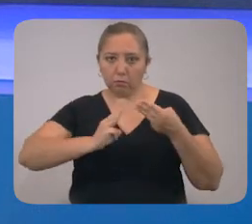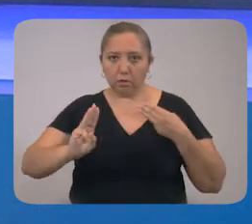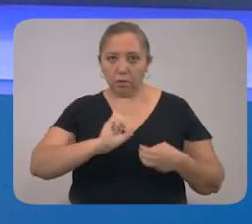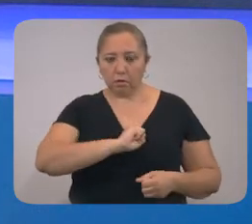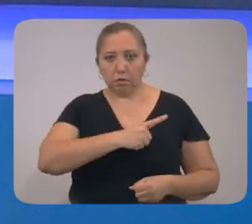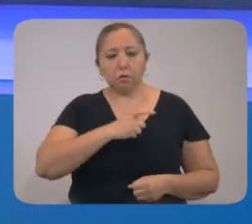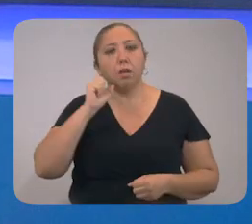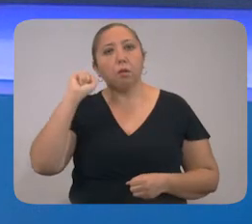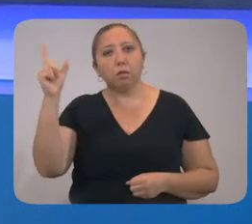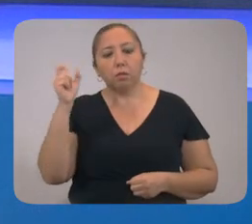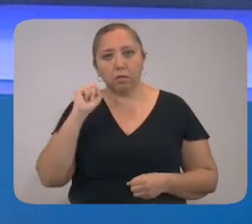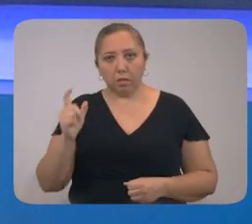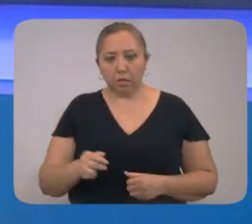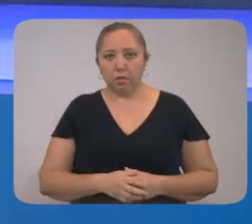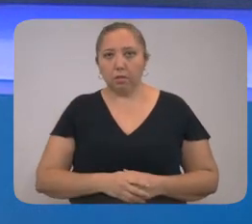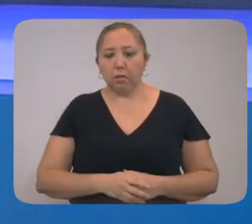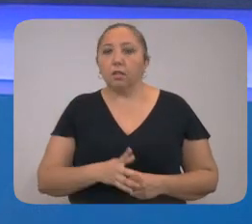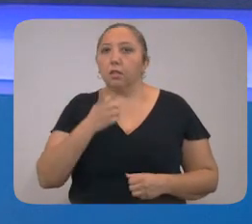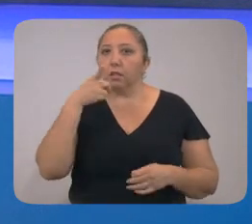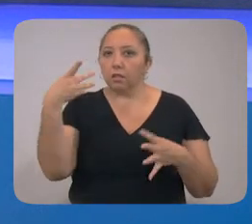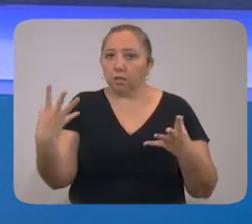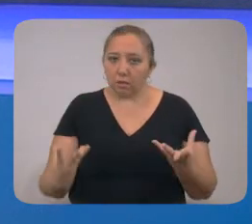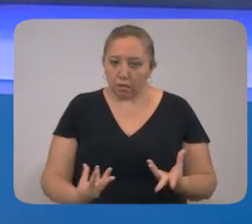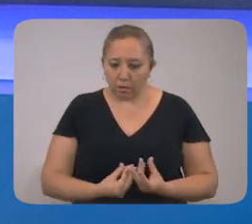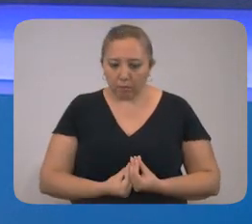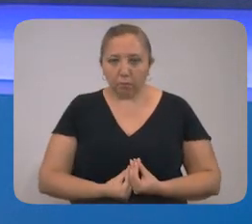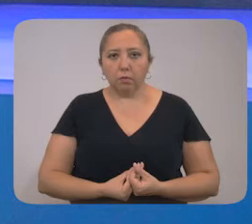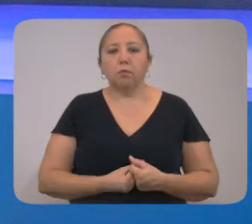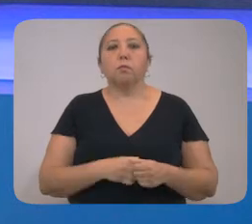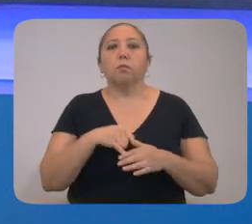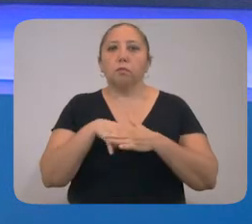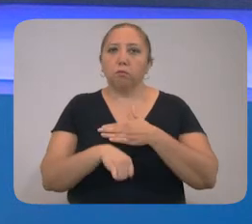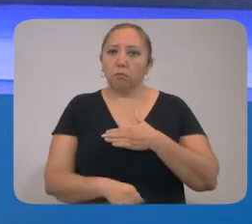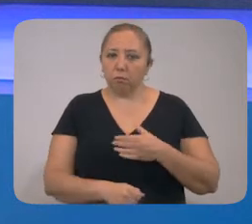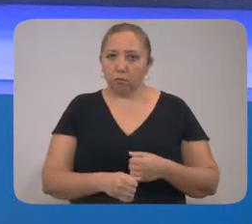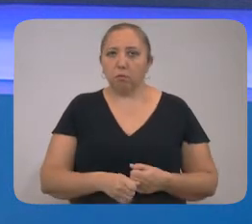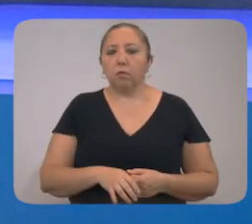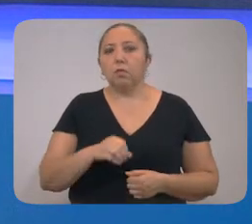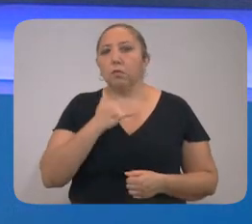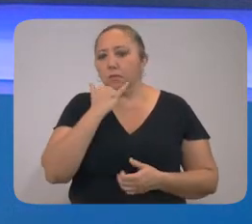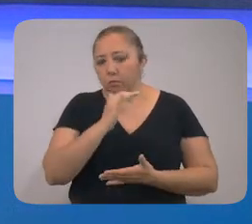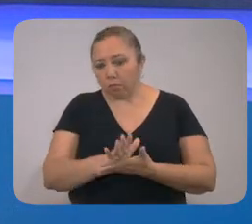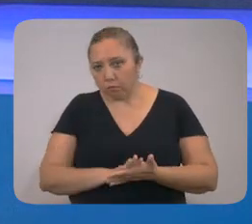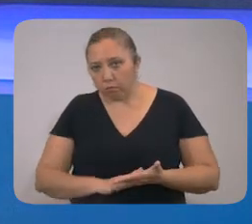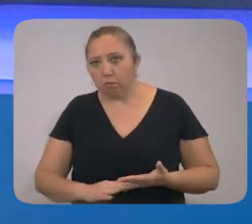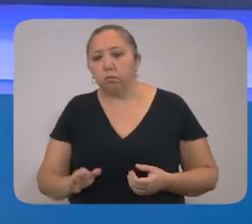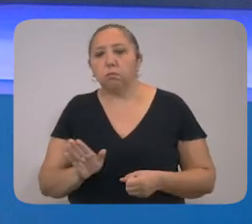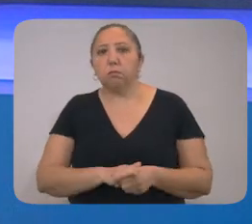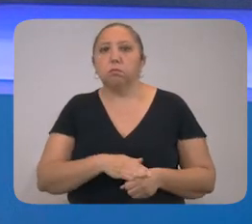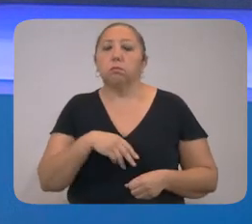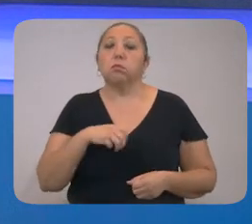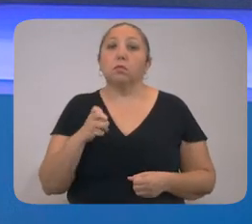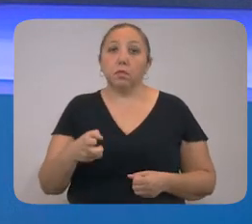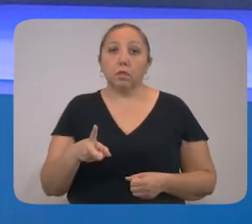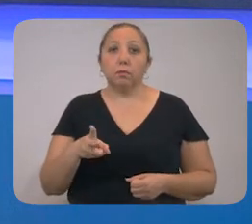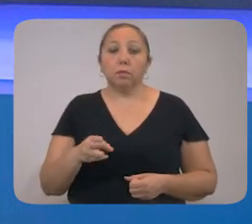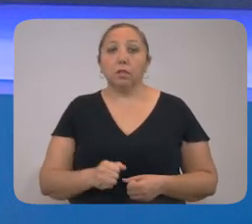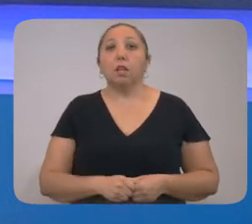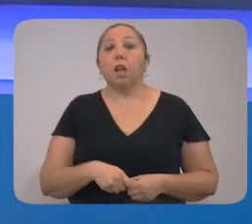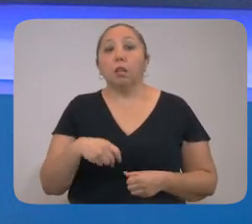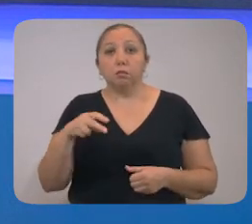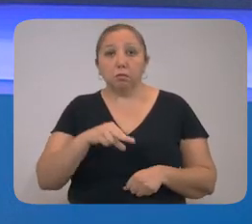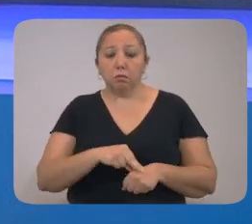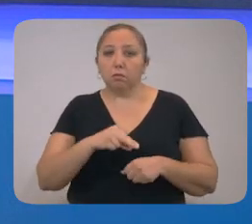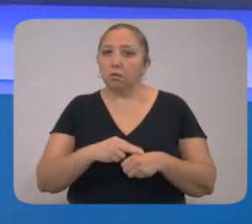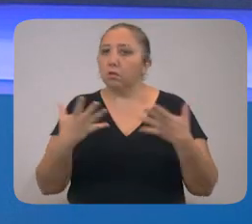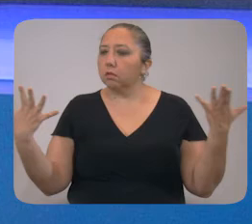y las autoridades federales. Manifestamos nuestro profundo pesar y nuestro reconocimiento a nuestros compañeros que los atendieron en el hospital